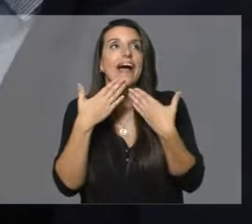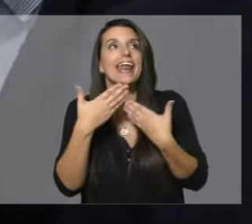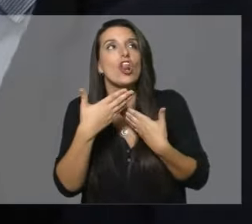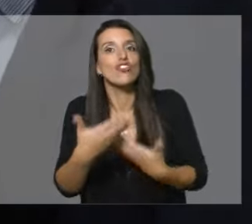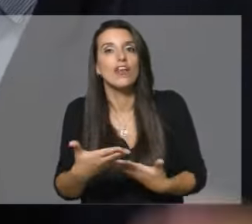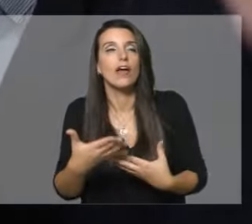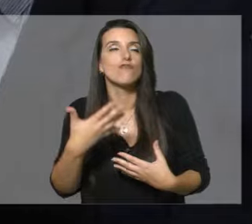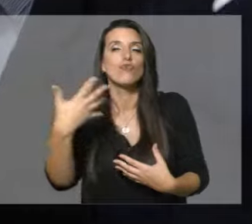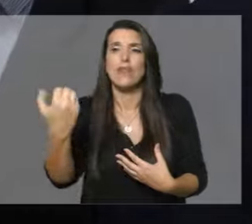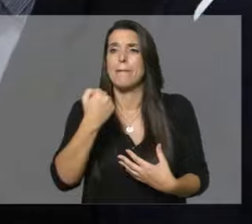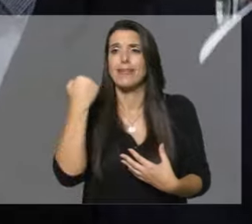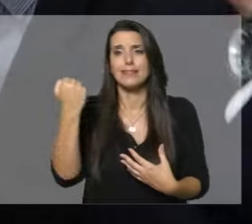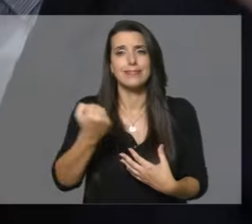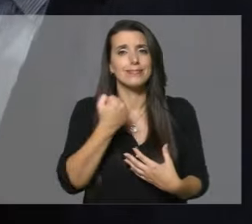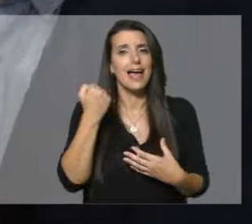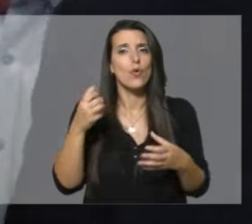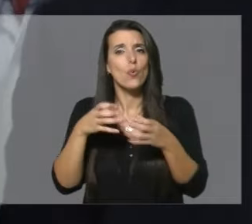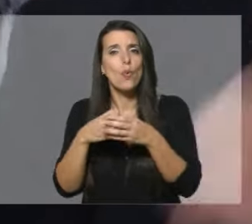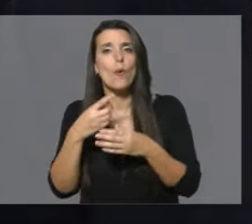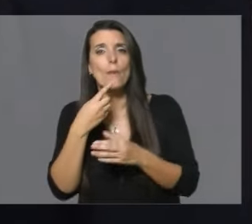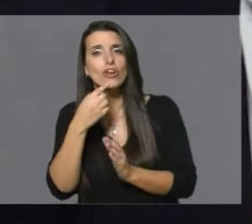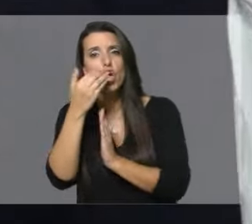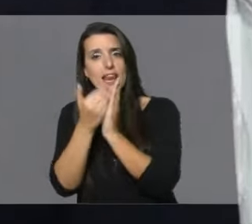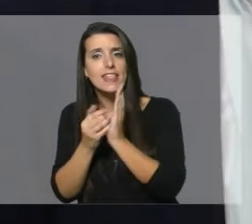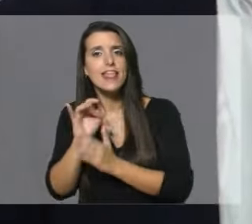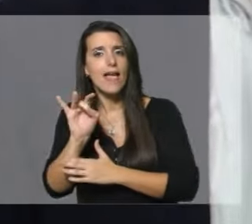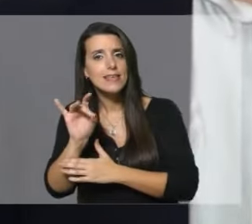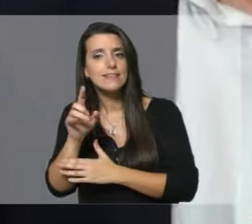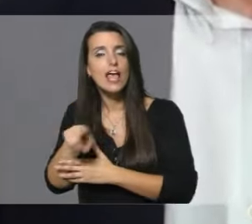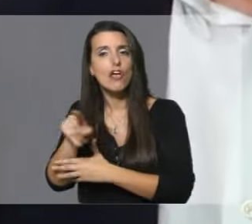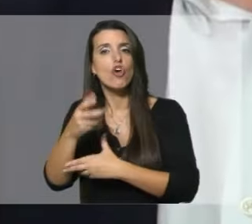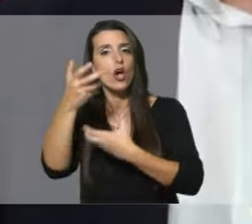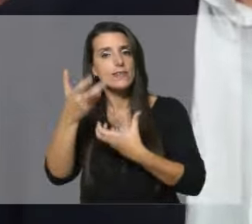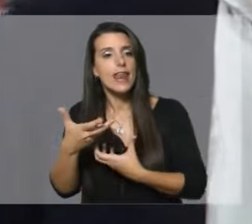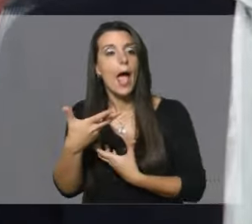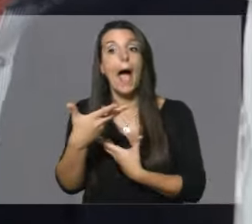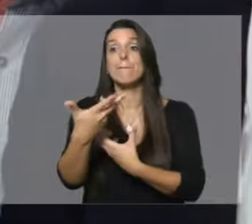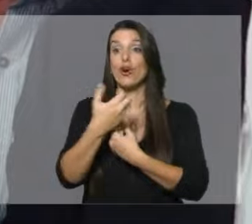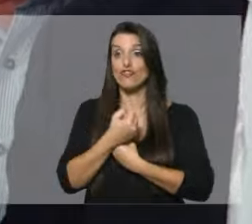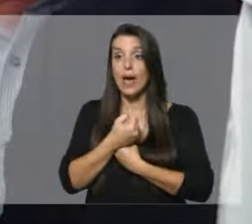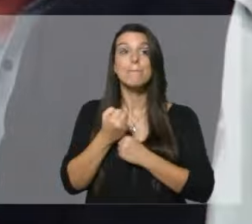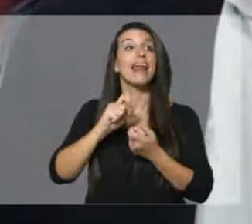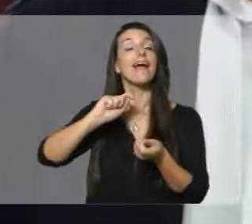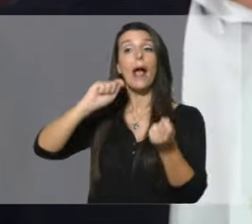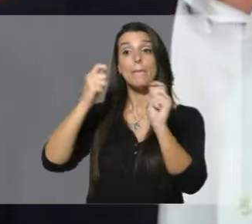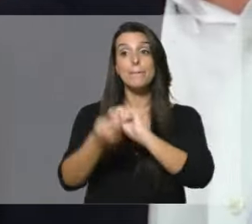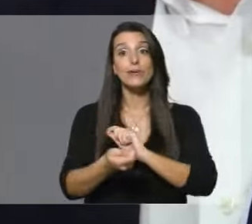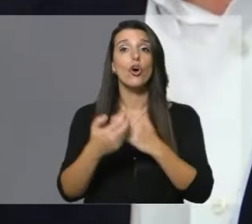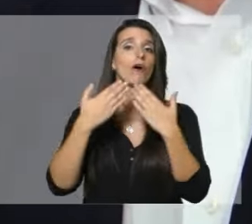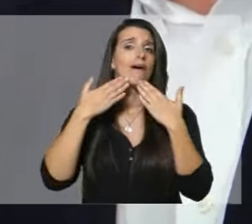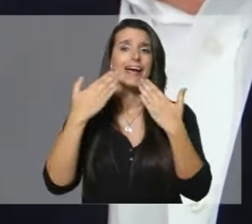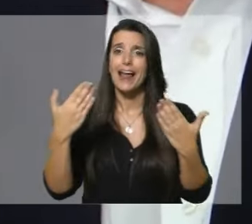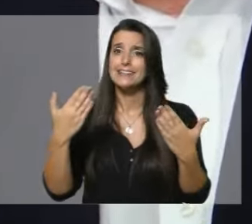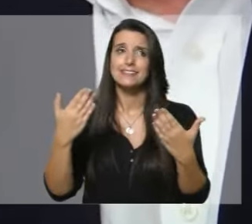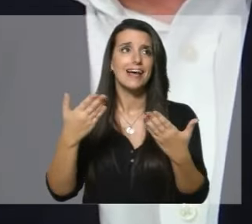los lugares clave de la república Y que hoy elige hacer una apuesta por la renovación Se lo agradezco a todos en la figura del